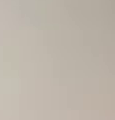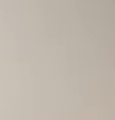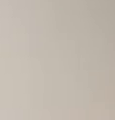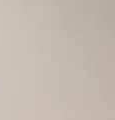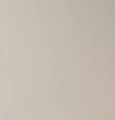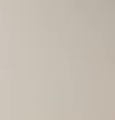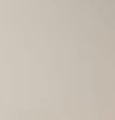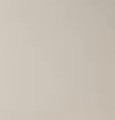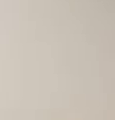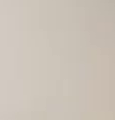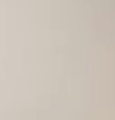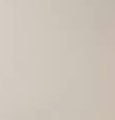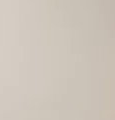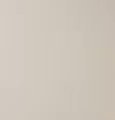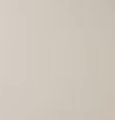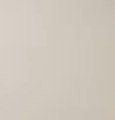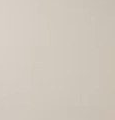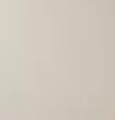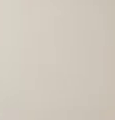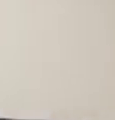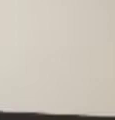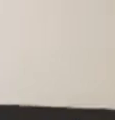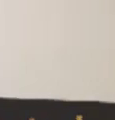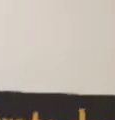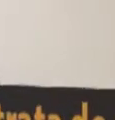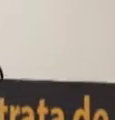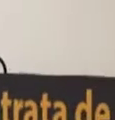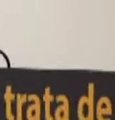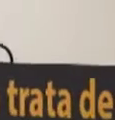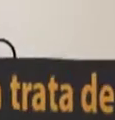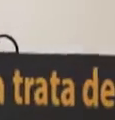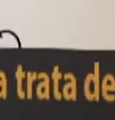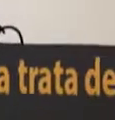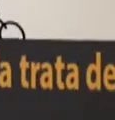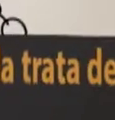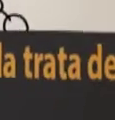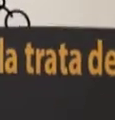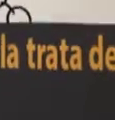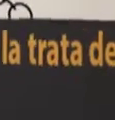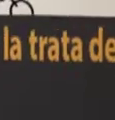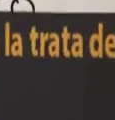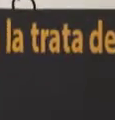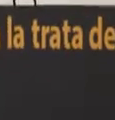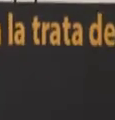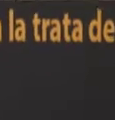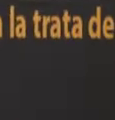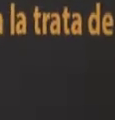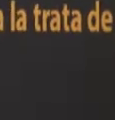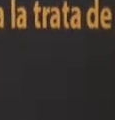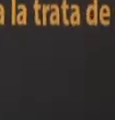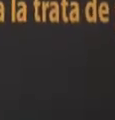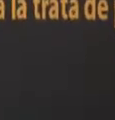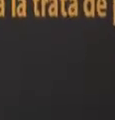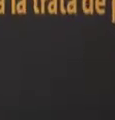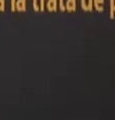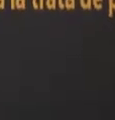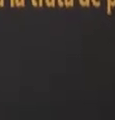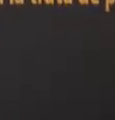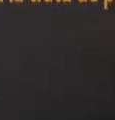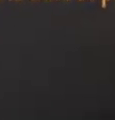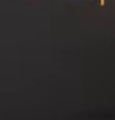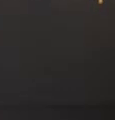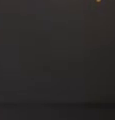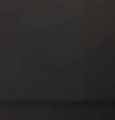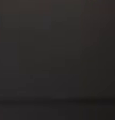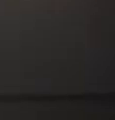costarricense cuenta con un nuevo instrumento específico para combatir la trata de personas, lo que las autoridades denominan